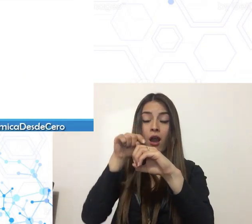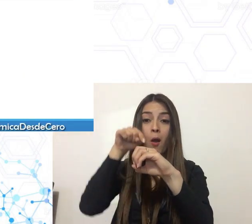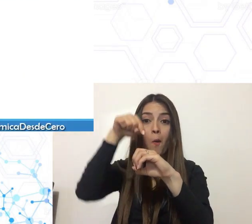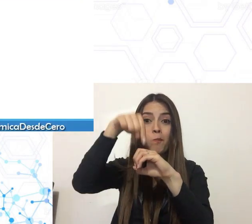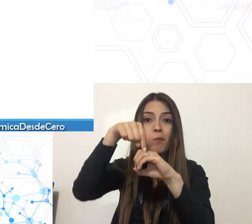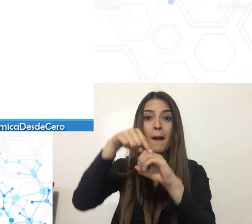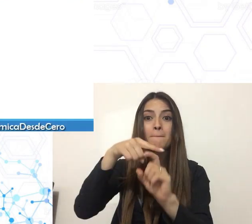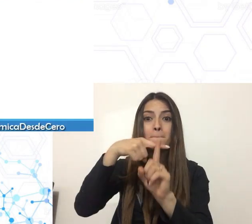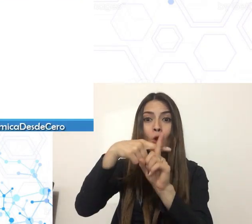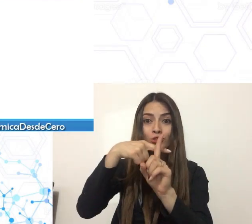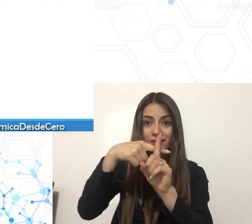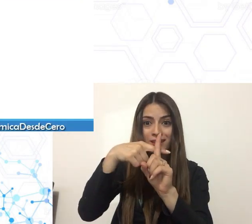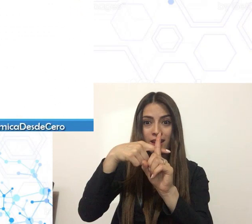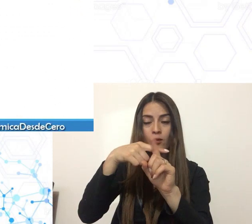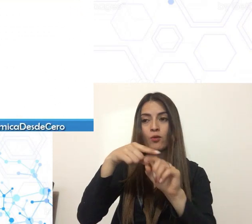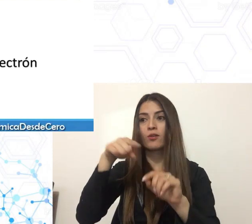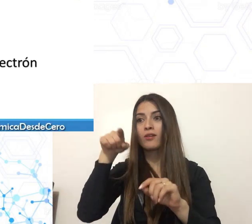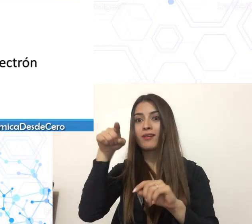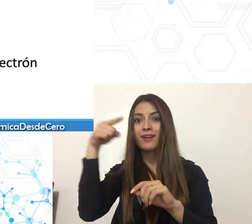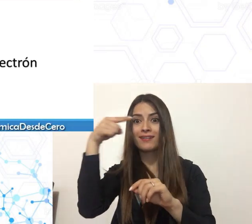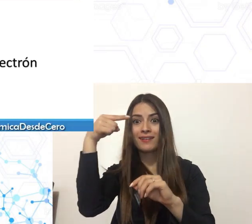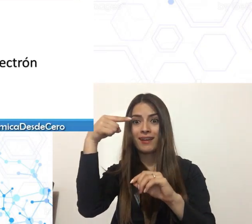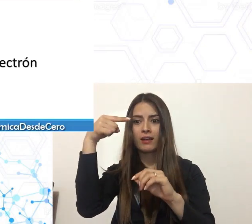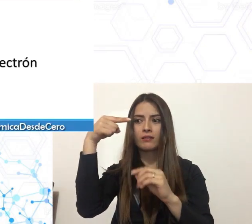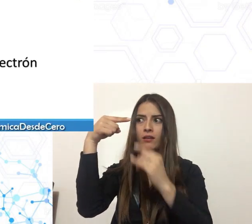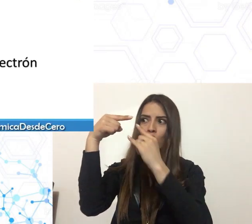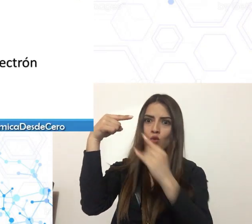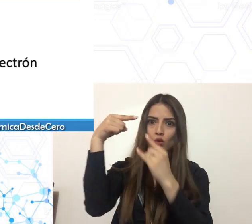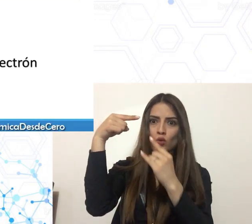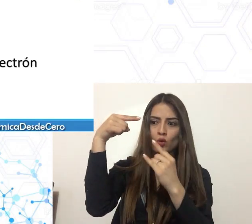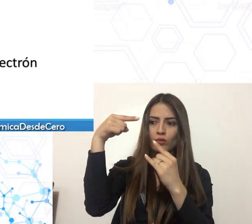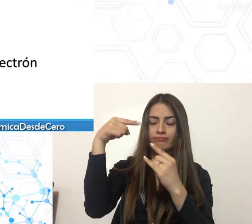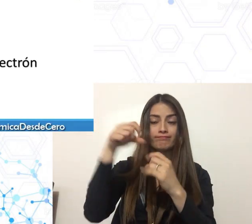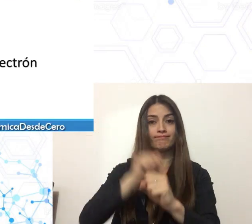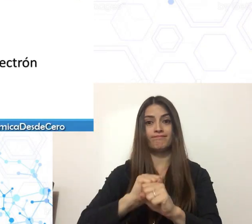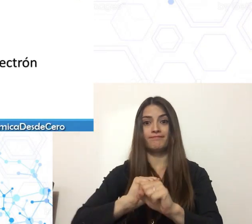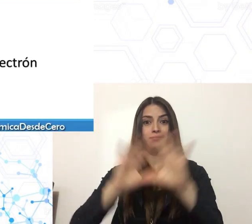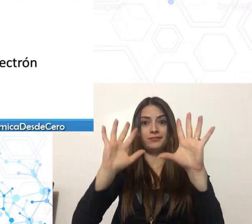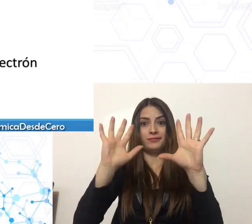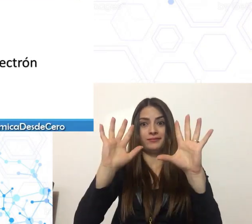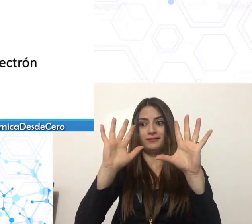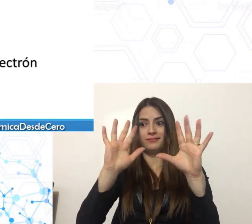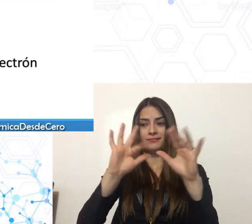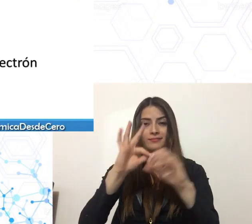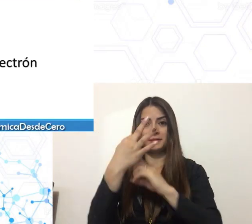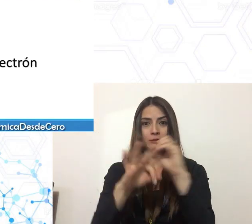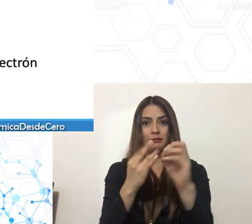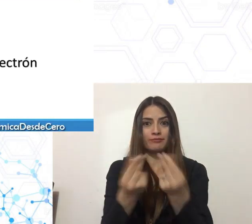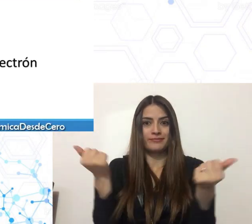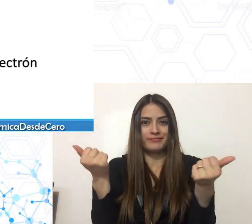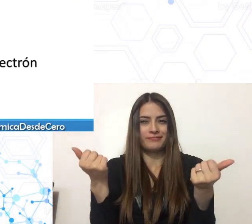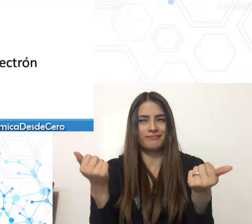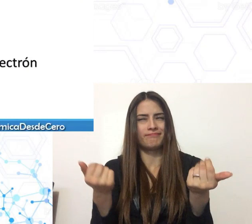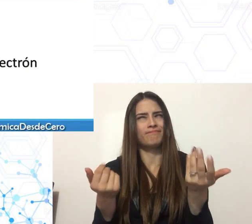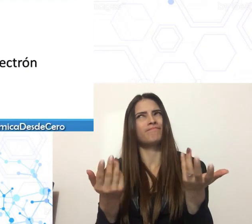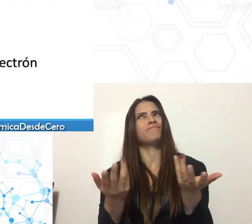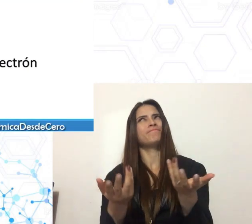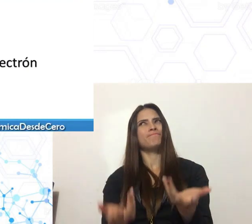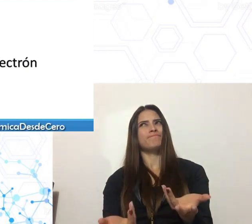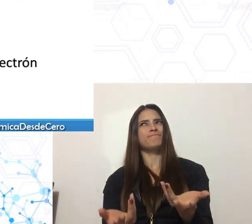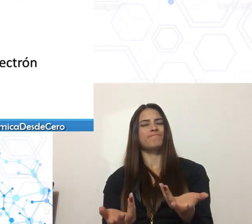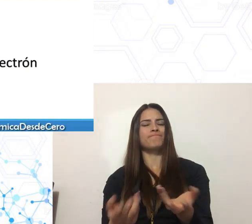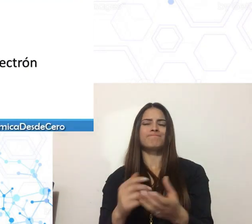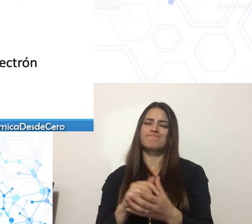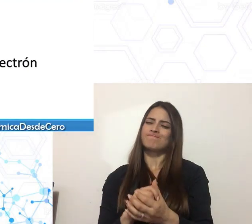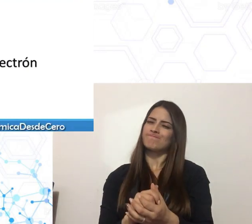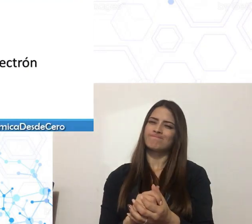ese giro alrededor del núcleo lo que iba a encontrarse sería